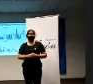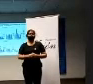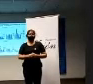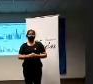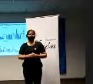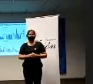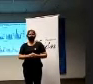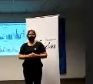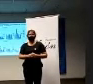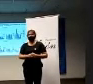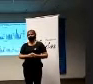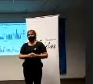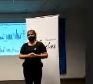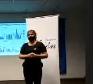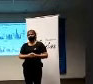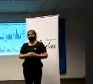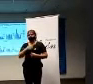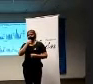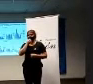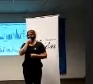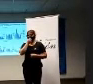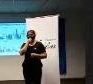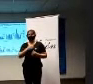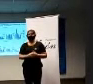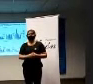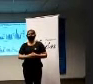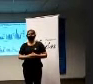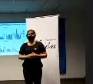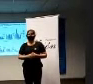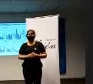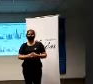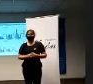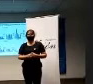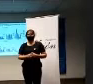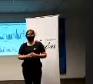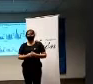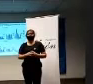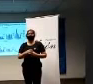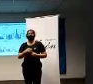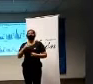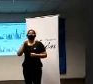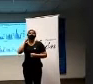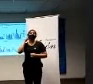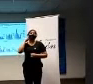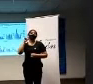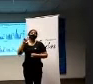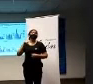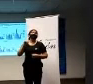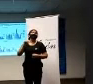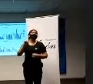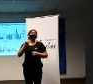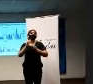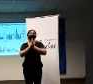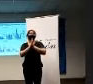Ñembucú, también los departamentos que fueron disminuyendo con 80 o más de 80, Ñembucú, Paraguarí